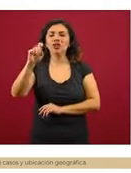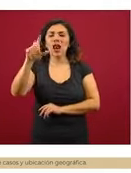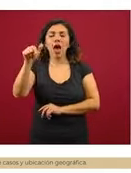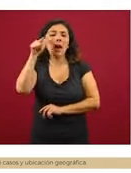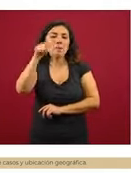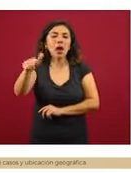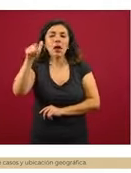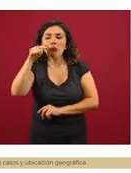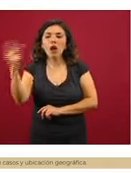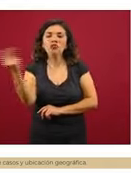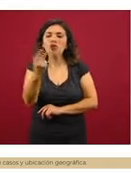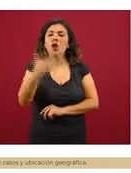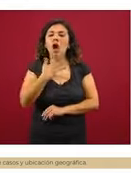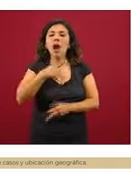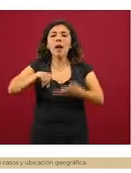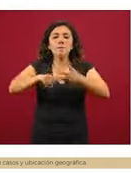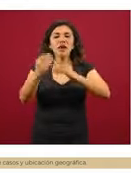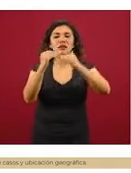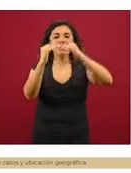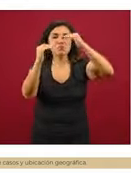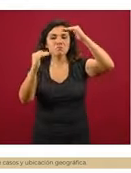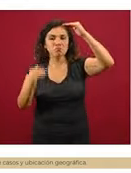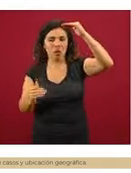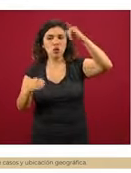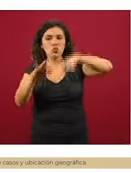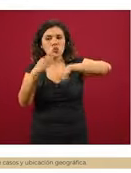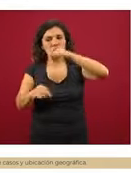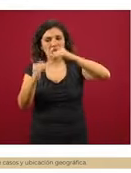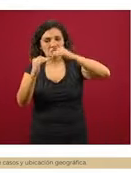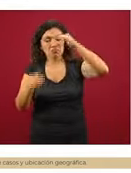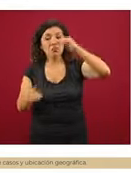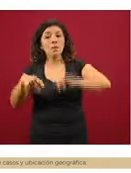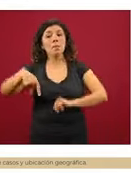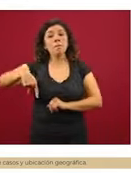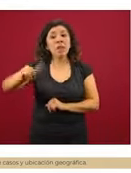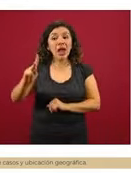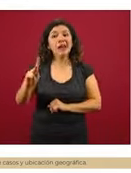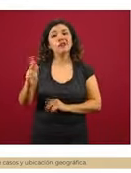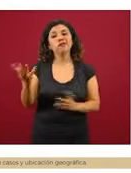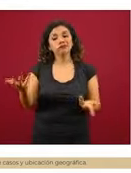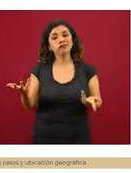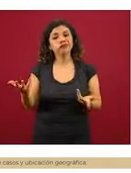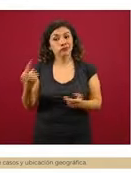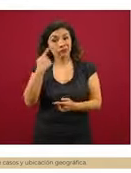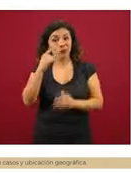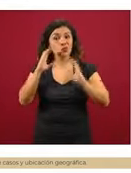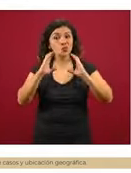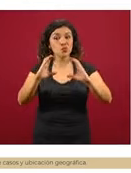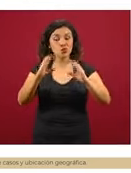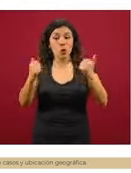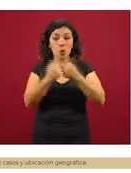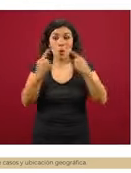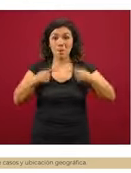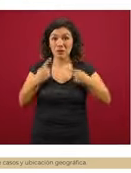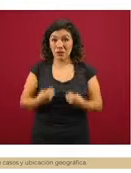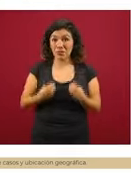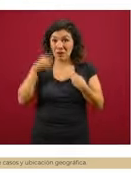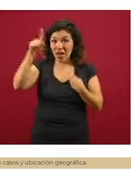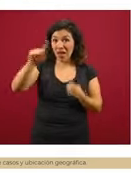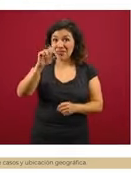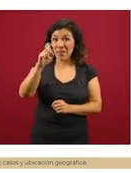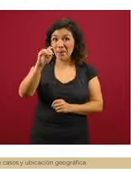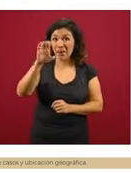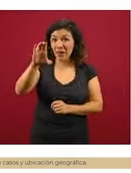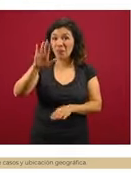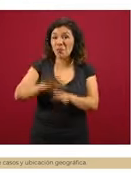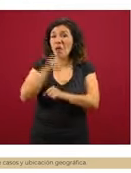evidencian también una especie de descenso al final, pero sí mucho ojo con los residentes todavía de Tepic,